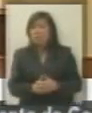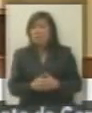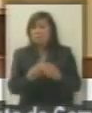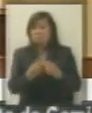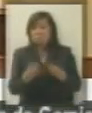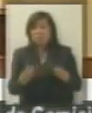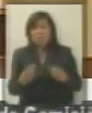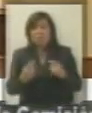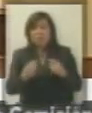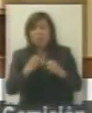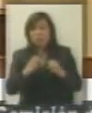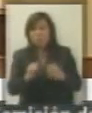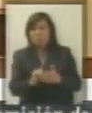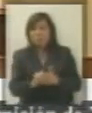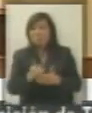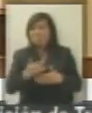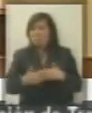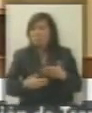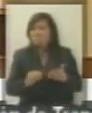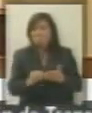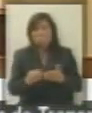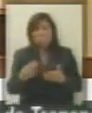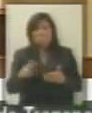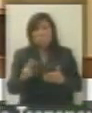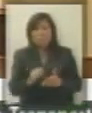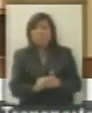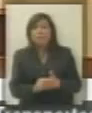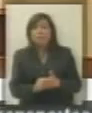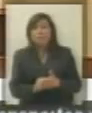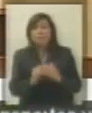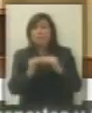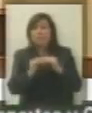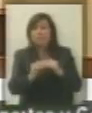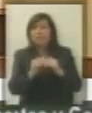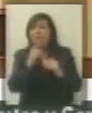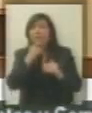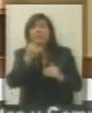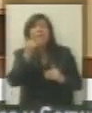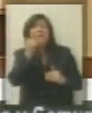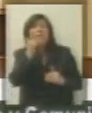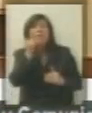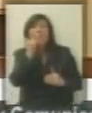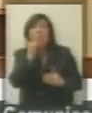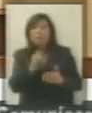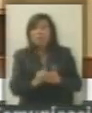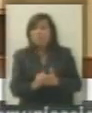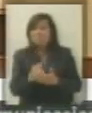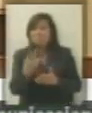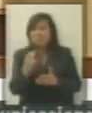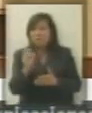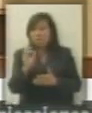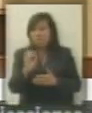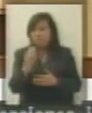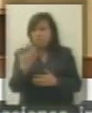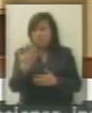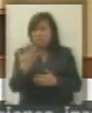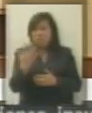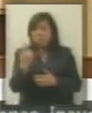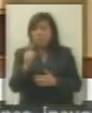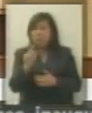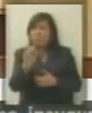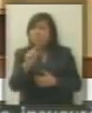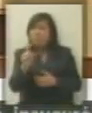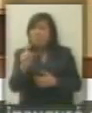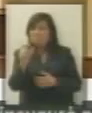materia de telecomunicaciones, se ha producido un incremento sustantivo de líneas de celulares, pasando de 20.5 por cada 100